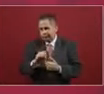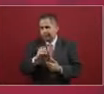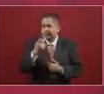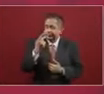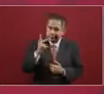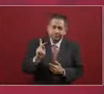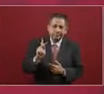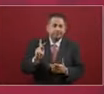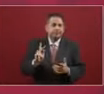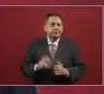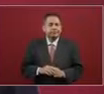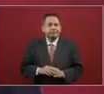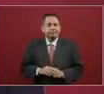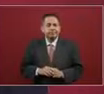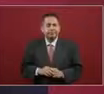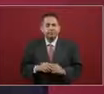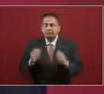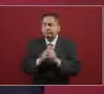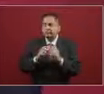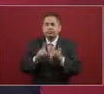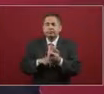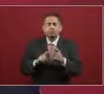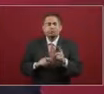pero con